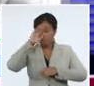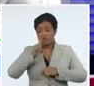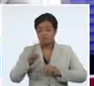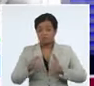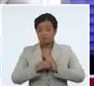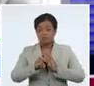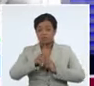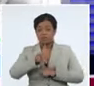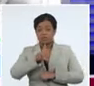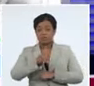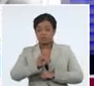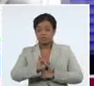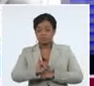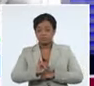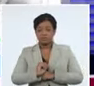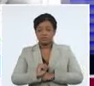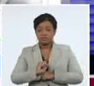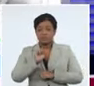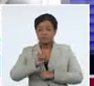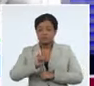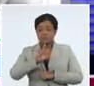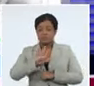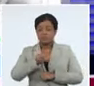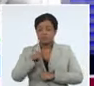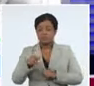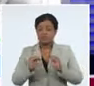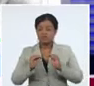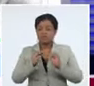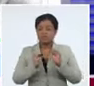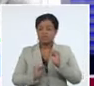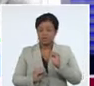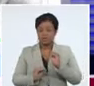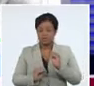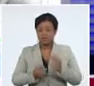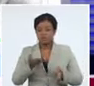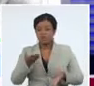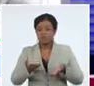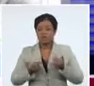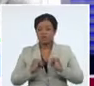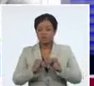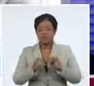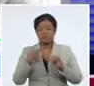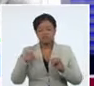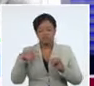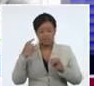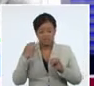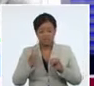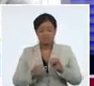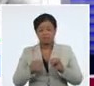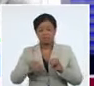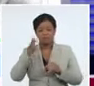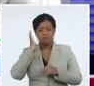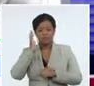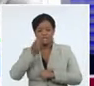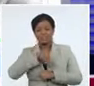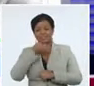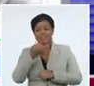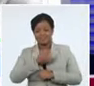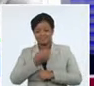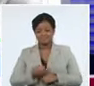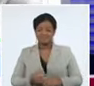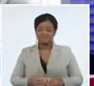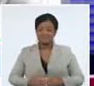1.316, 65 casos menos que los que se reportaron en el día de ayer, en esta misma conferencia que ofrece el Ministerio